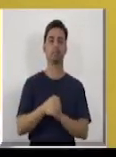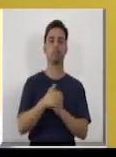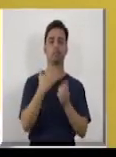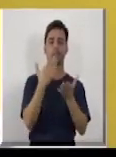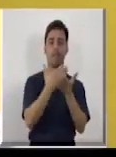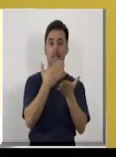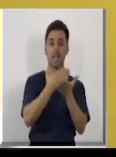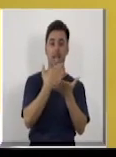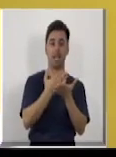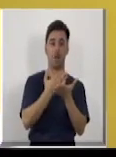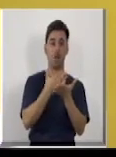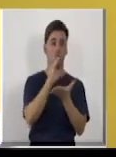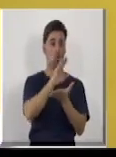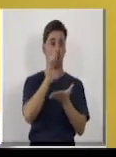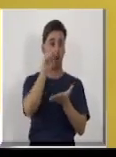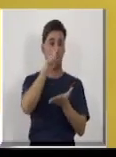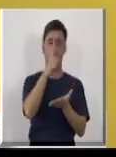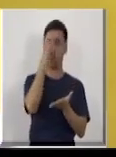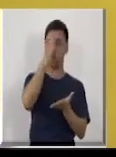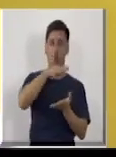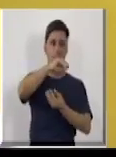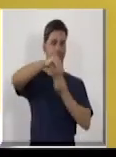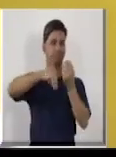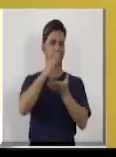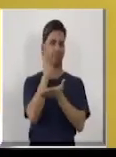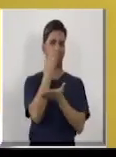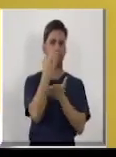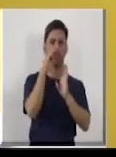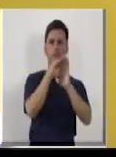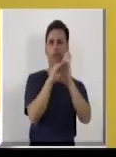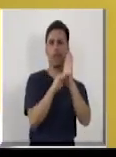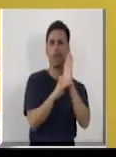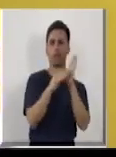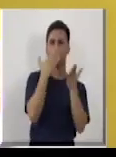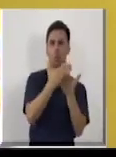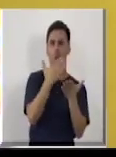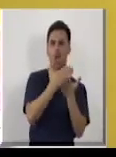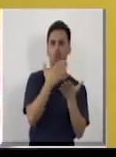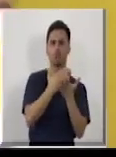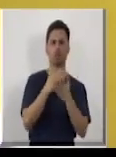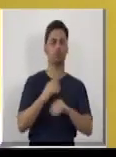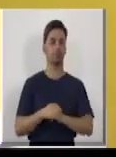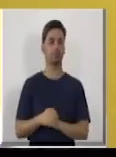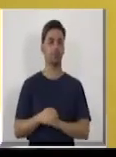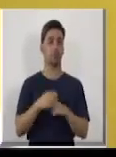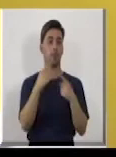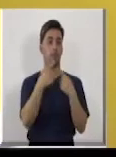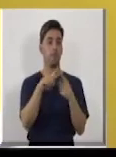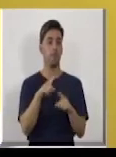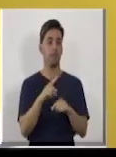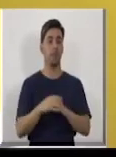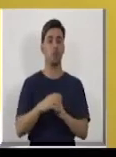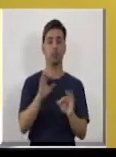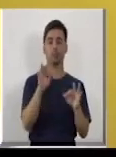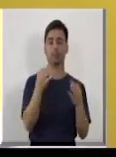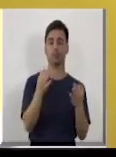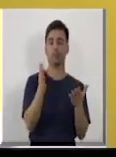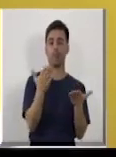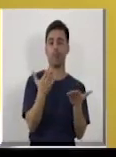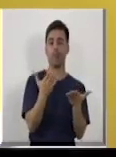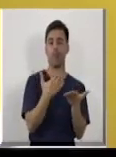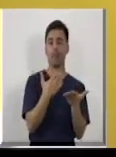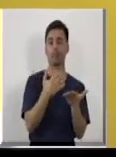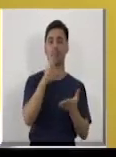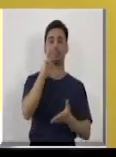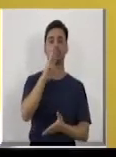en el perfeccionamiento educacional. Y por lo tanto, cuando hacemos referencia a la página 131, estamos trabajando con este libro, que son las